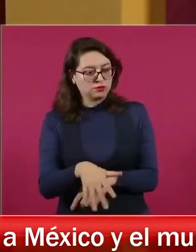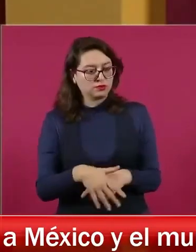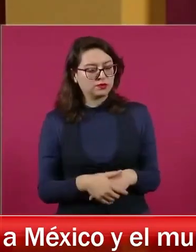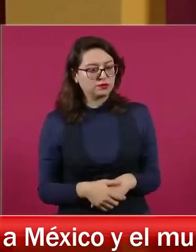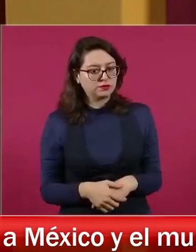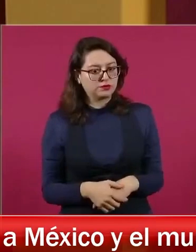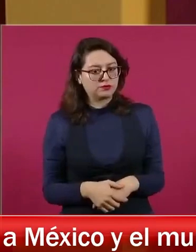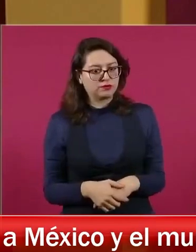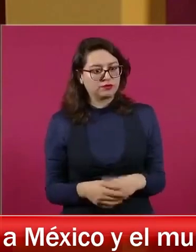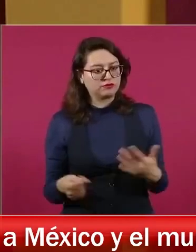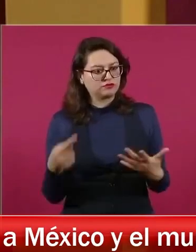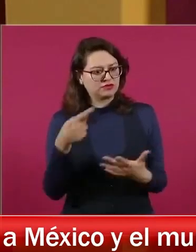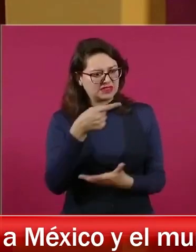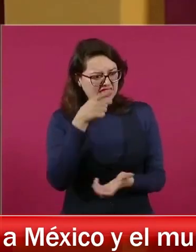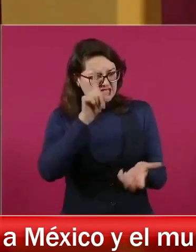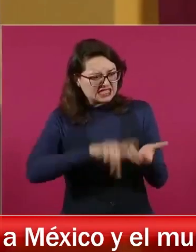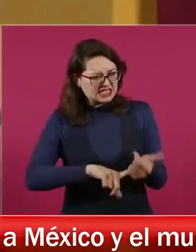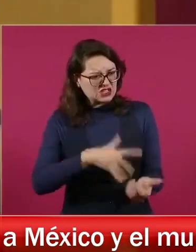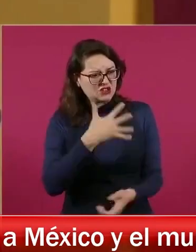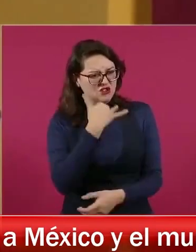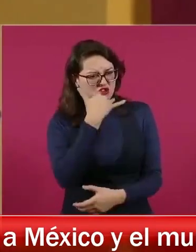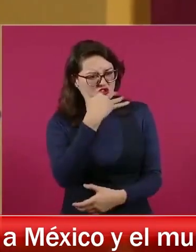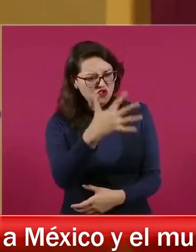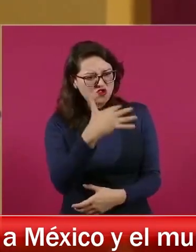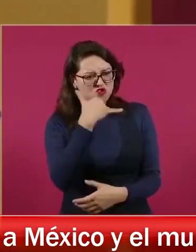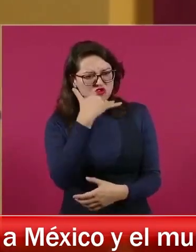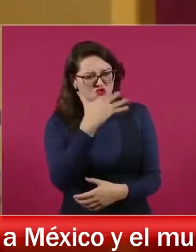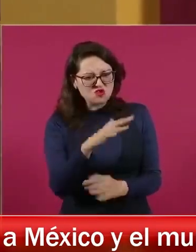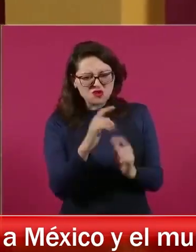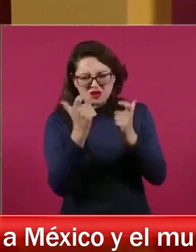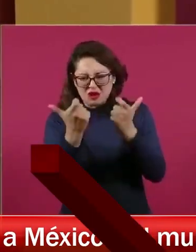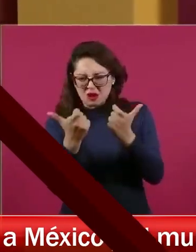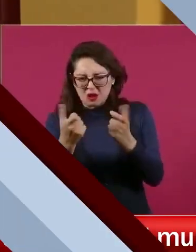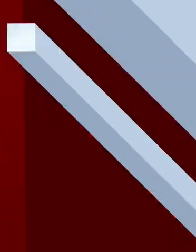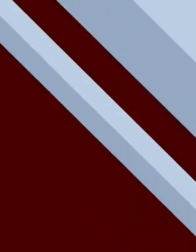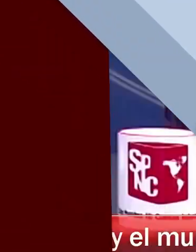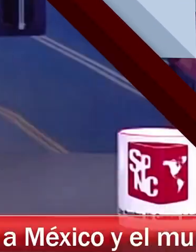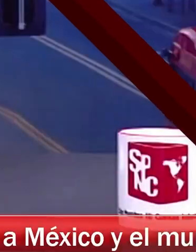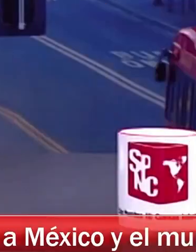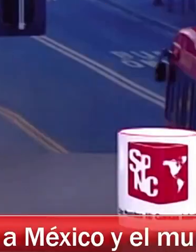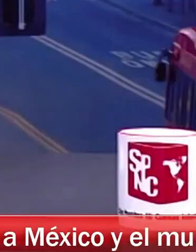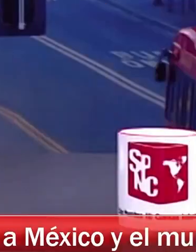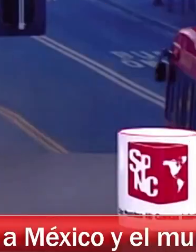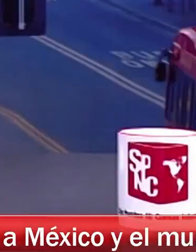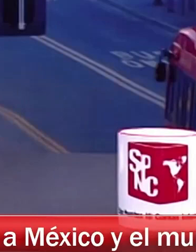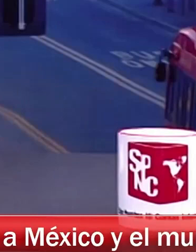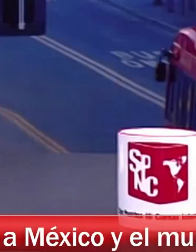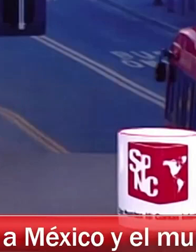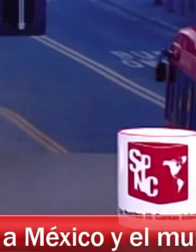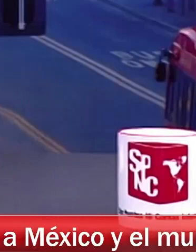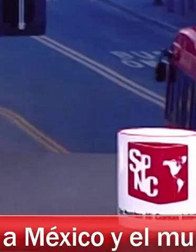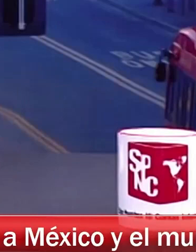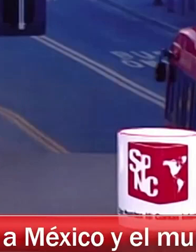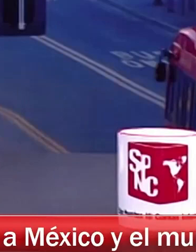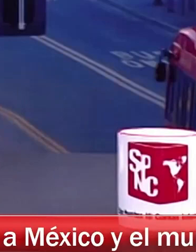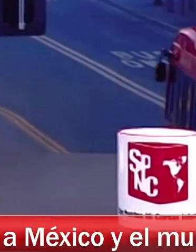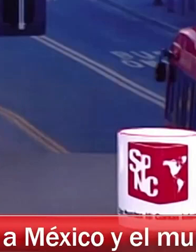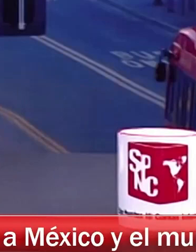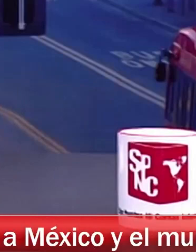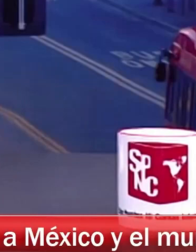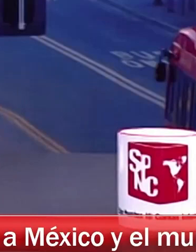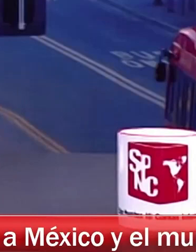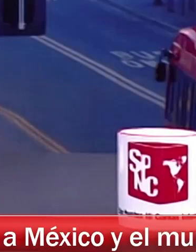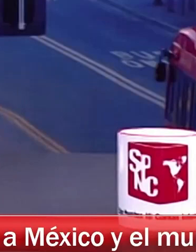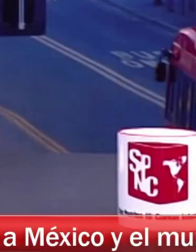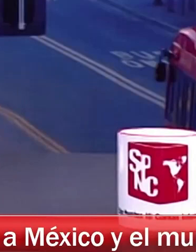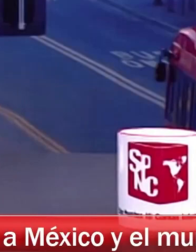dadas las malversaciones de fondos financieros sin más detalles sobre los delitos que se